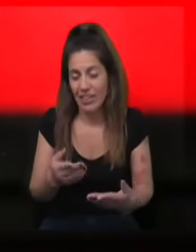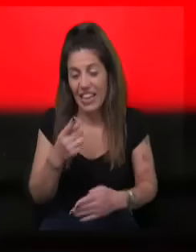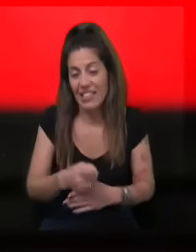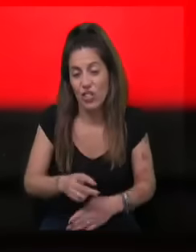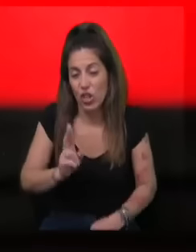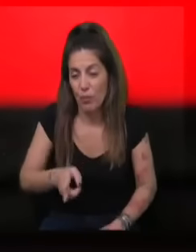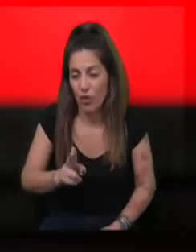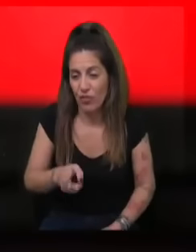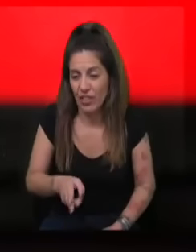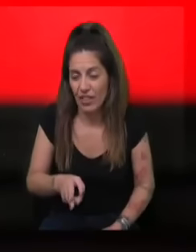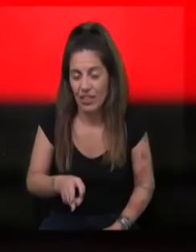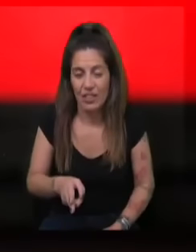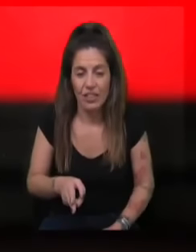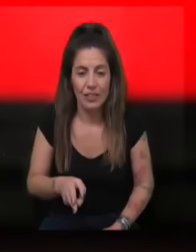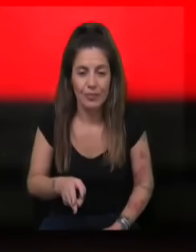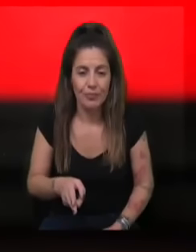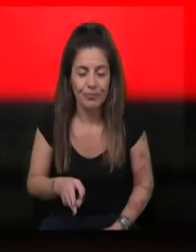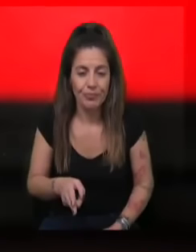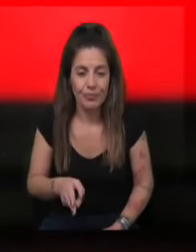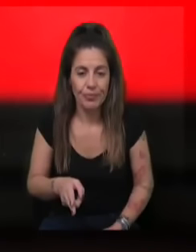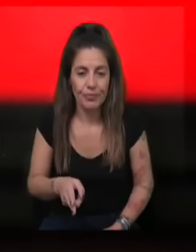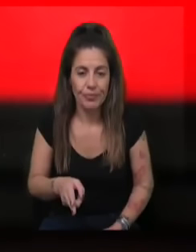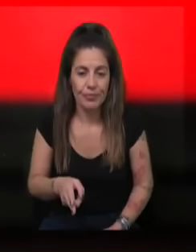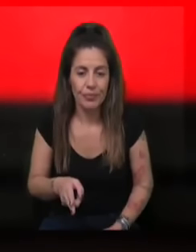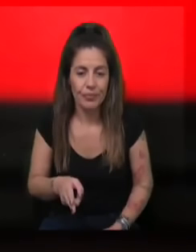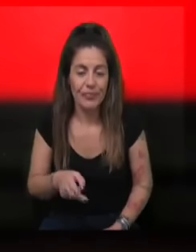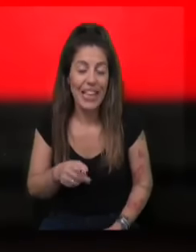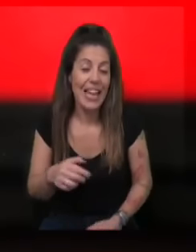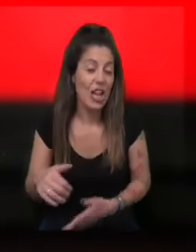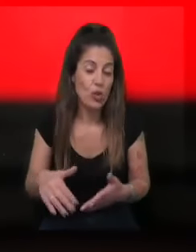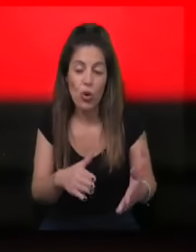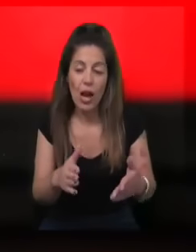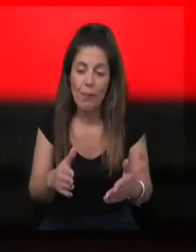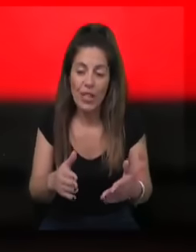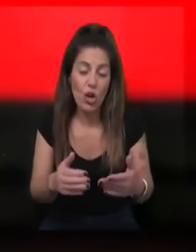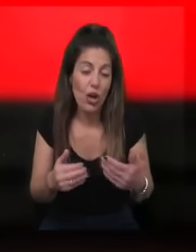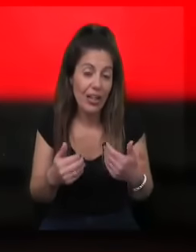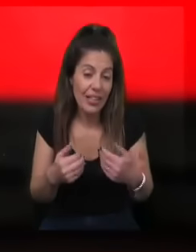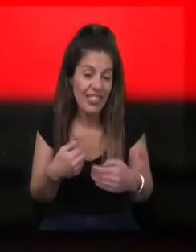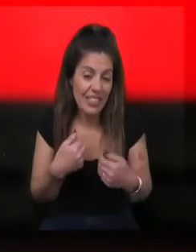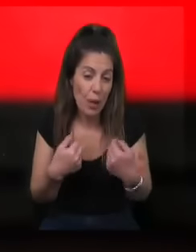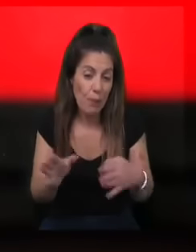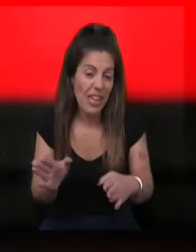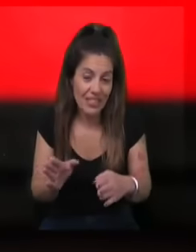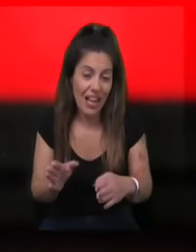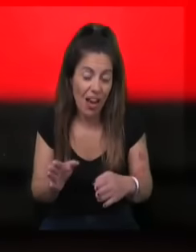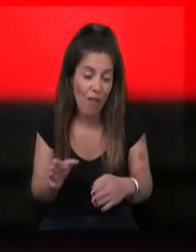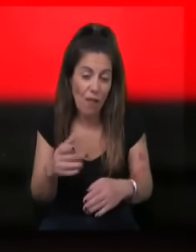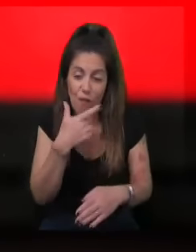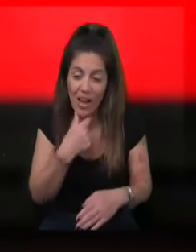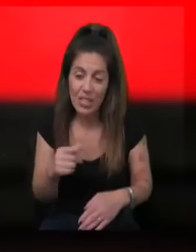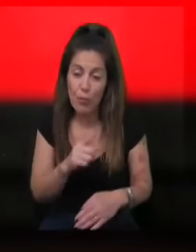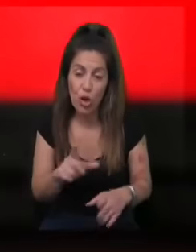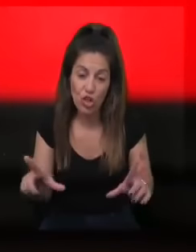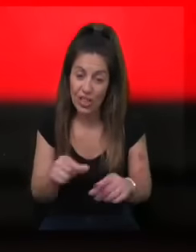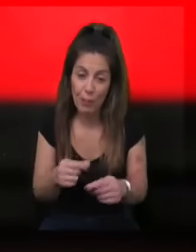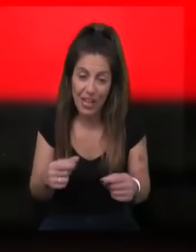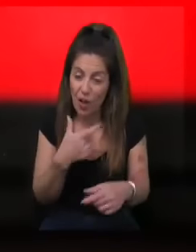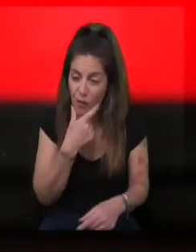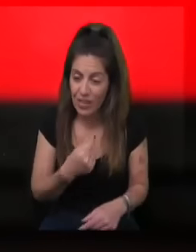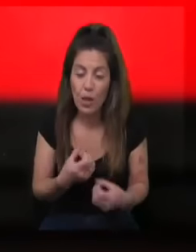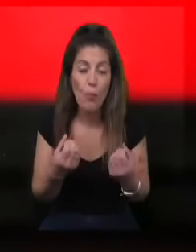prohibir Este es un camino al que se entra fácil pero no se sale fácil por lo que tú decís porque el